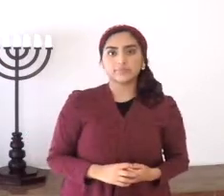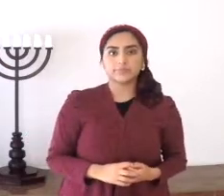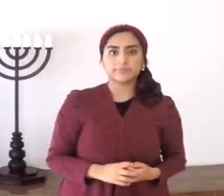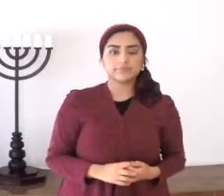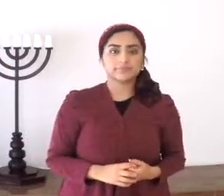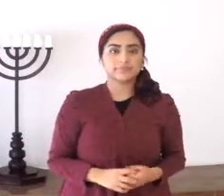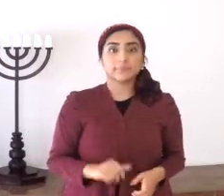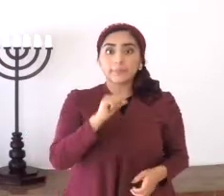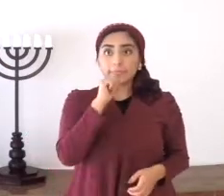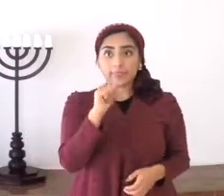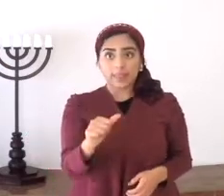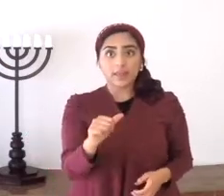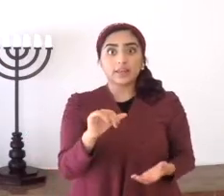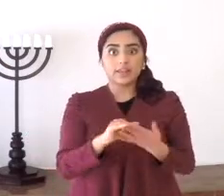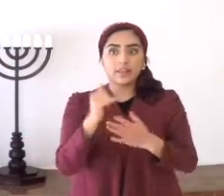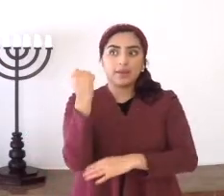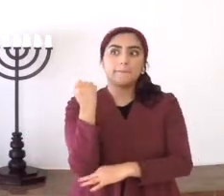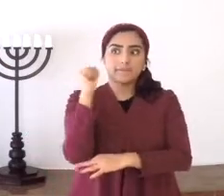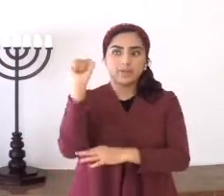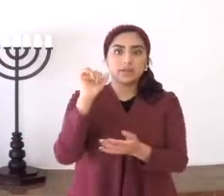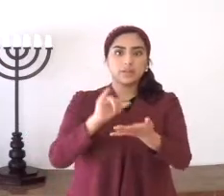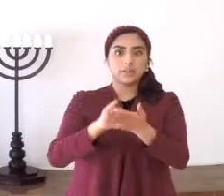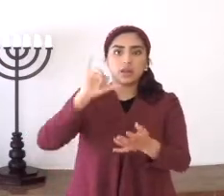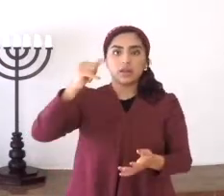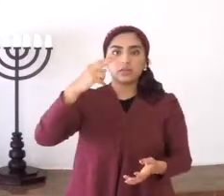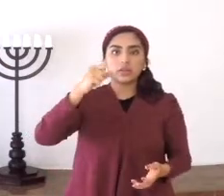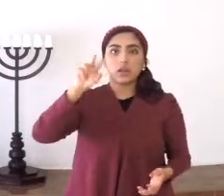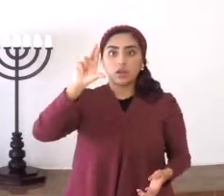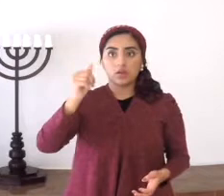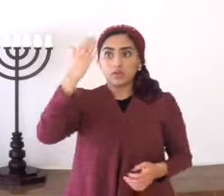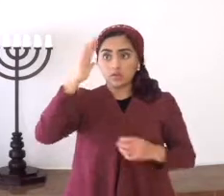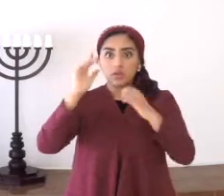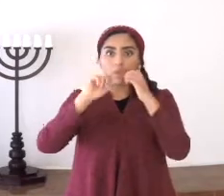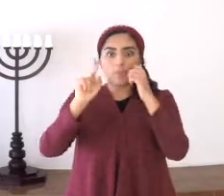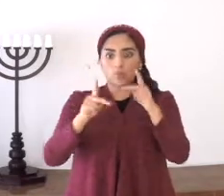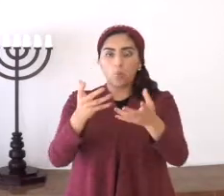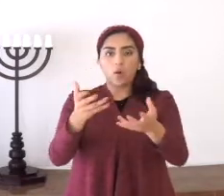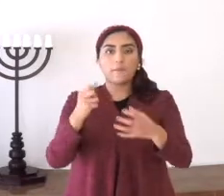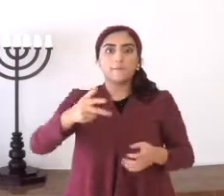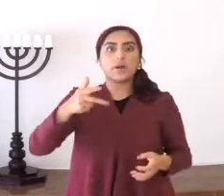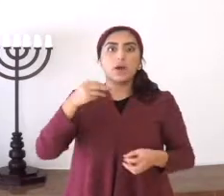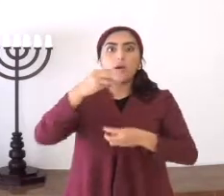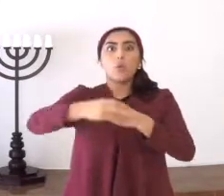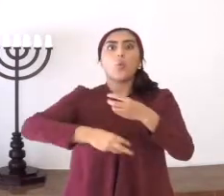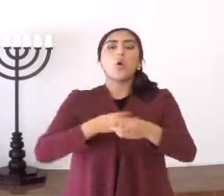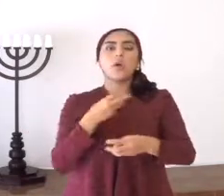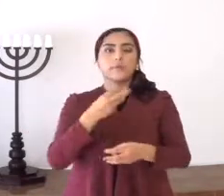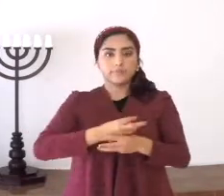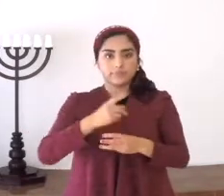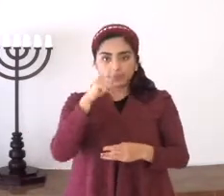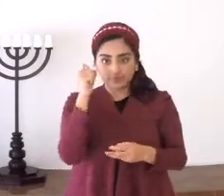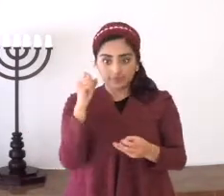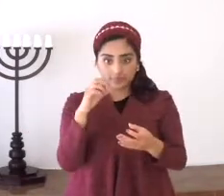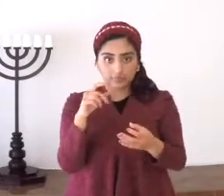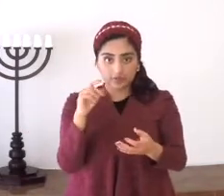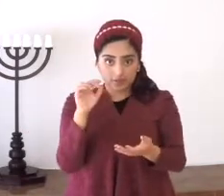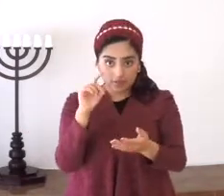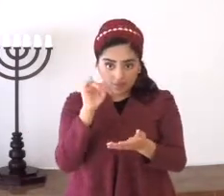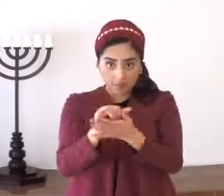fácil para hacer el diagnóstico, amados. No es tanto negar que Yahshua es Elohim, es volverse al